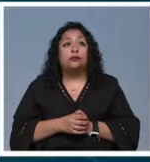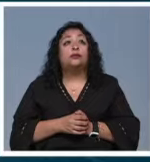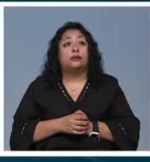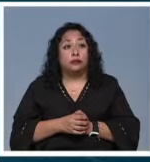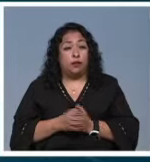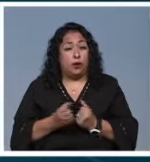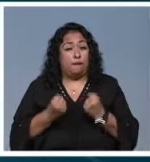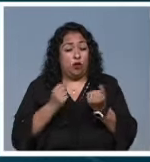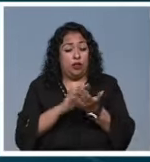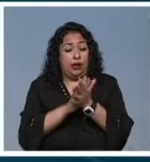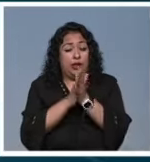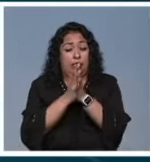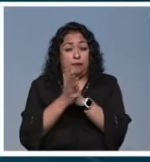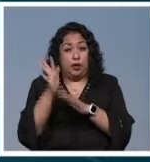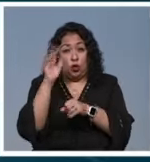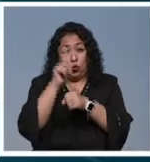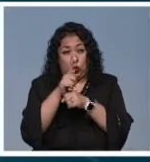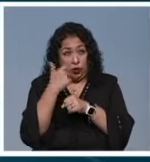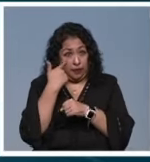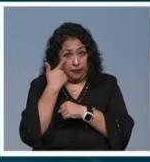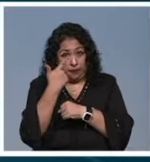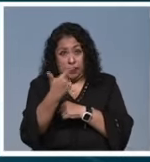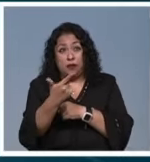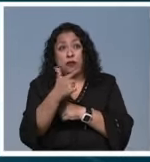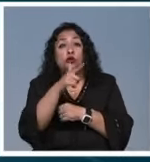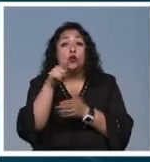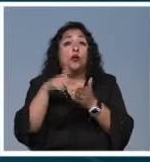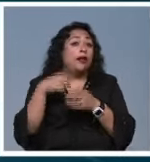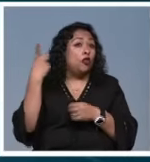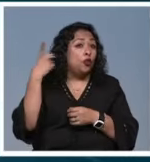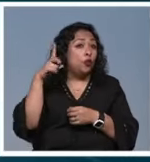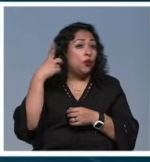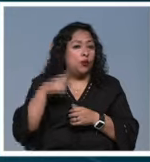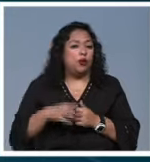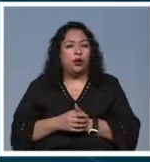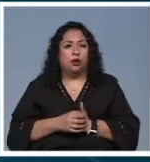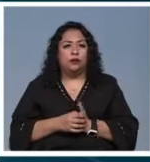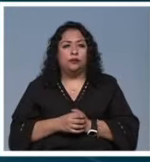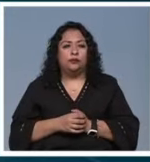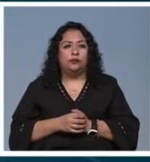El poder transformador de la cultura se hace presente en Durango.